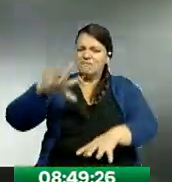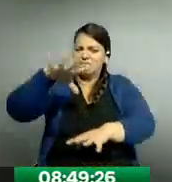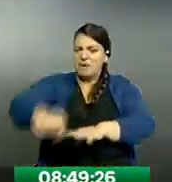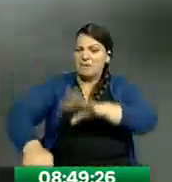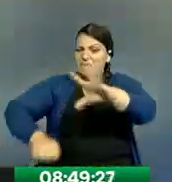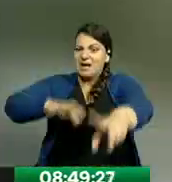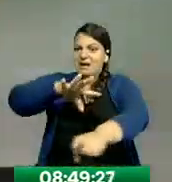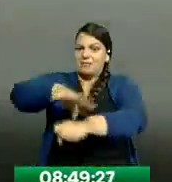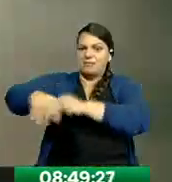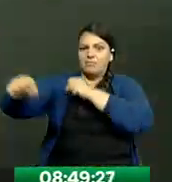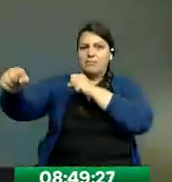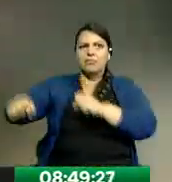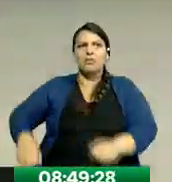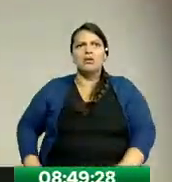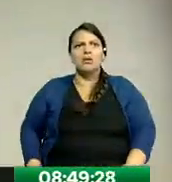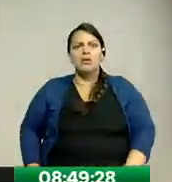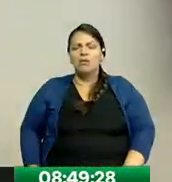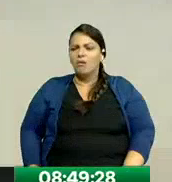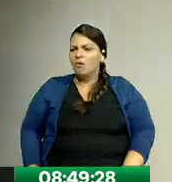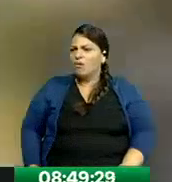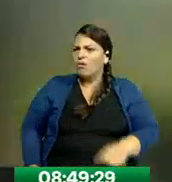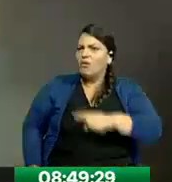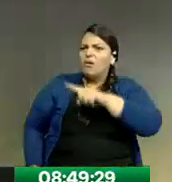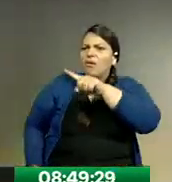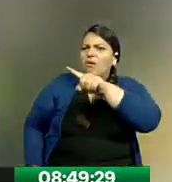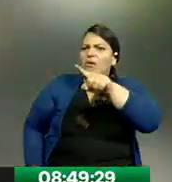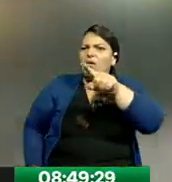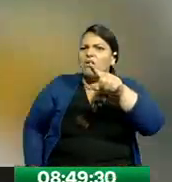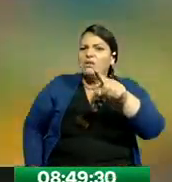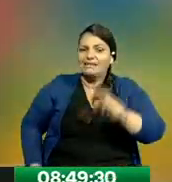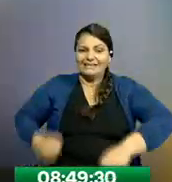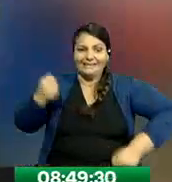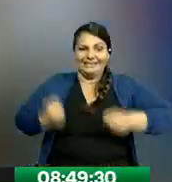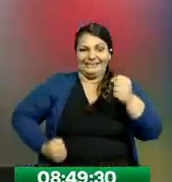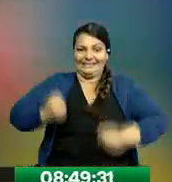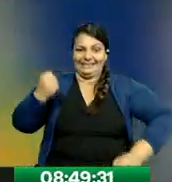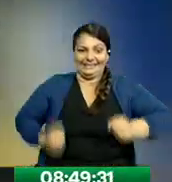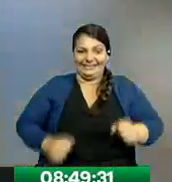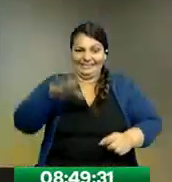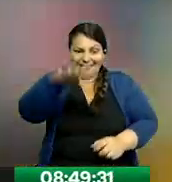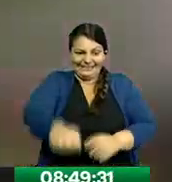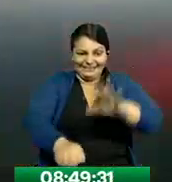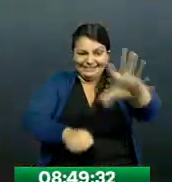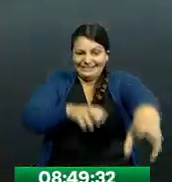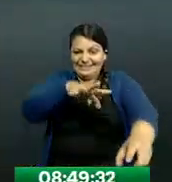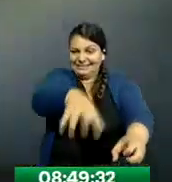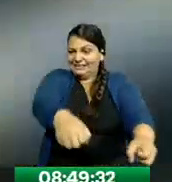los carros paran para robar, la gente corre, ahí está la gente robando.